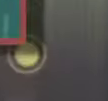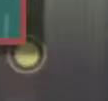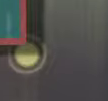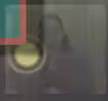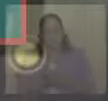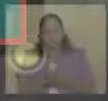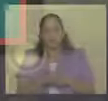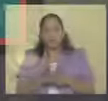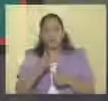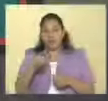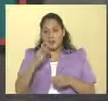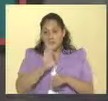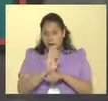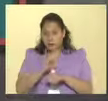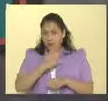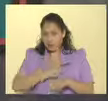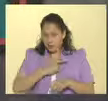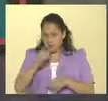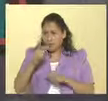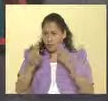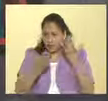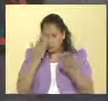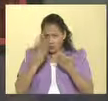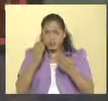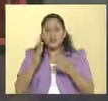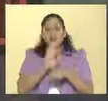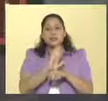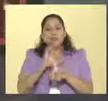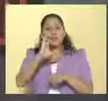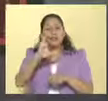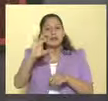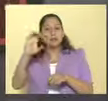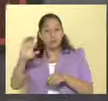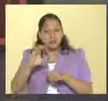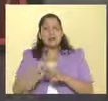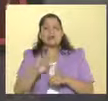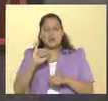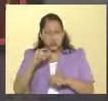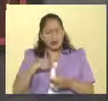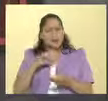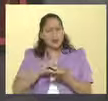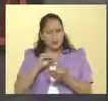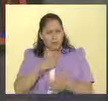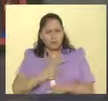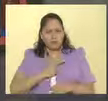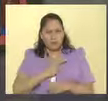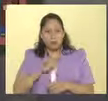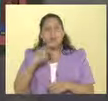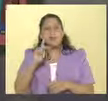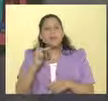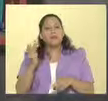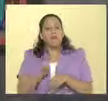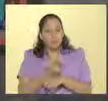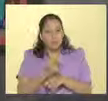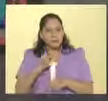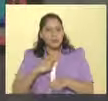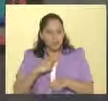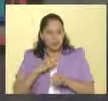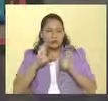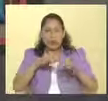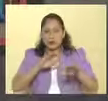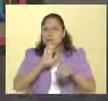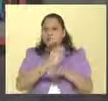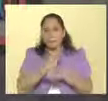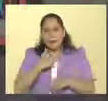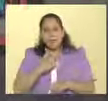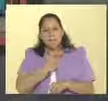¿Te gustaba el cine y estudiaste cine en el CCC? No, el cine me sigue gustando. Y lo que pasa es que además quise hacer cine y entré al